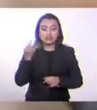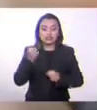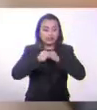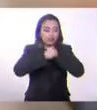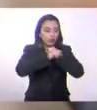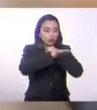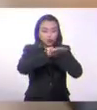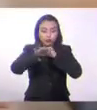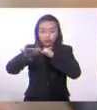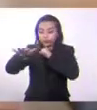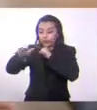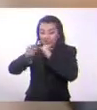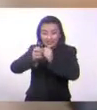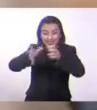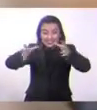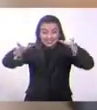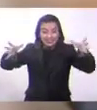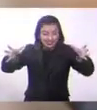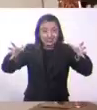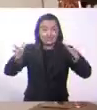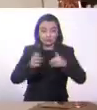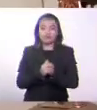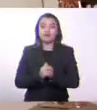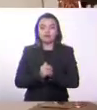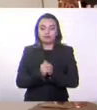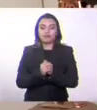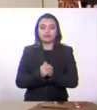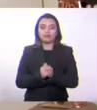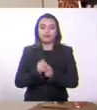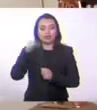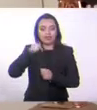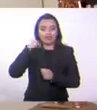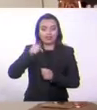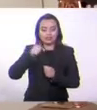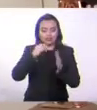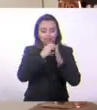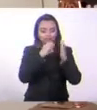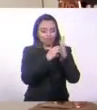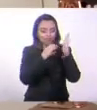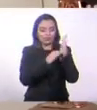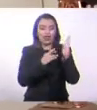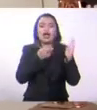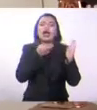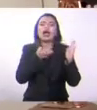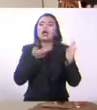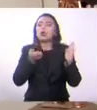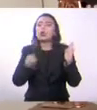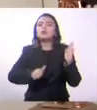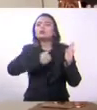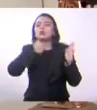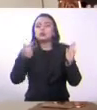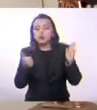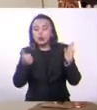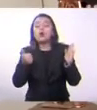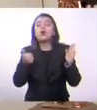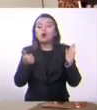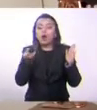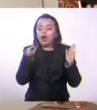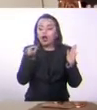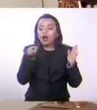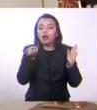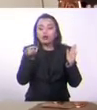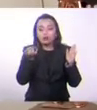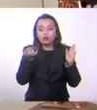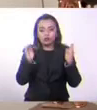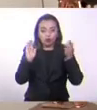otros recursos, como la enumeración, la comparación, entre otros. ¿Para qué? Para hacer más fluido el discurso y poder